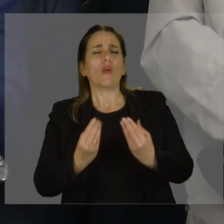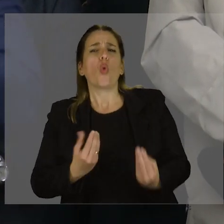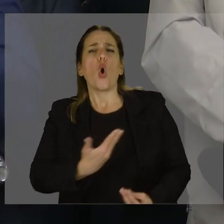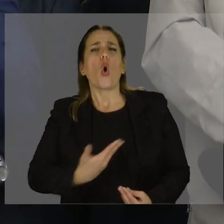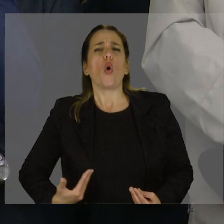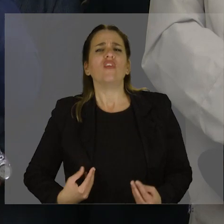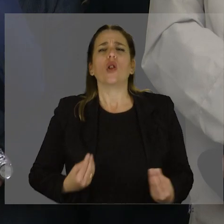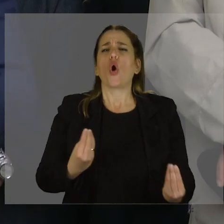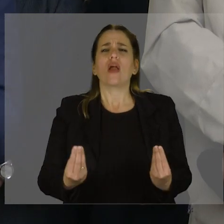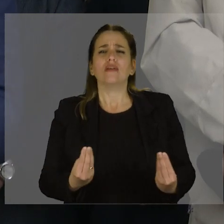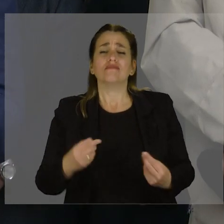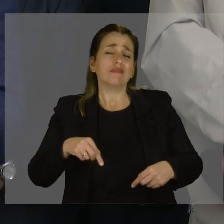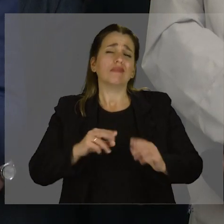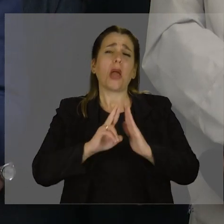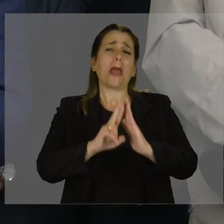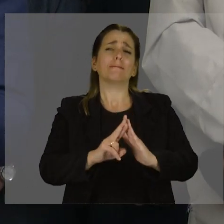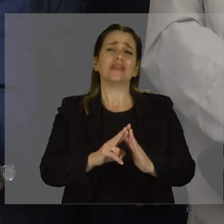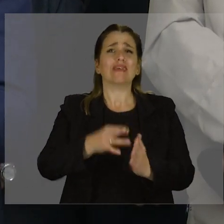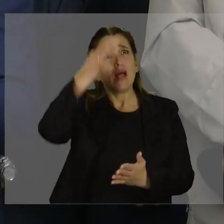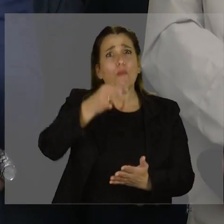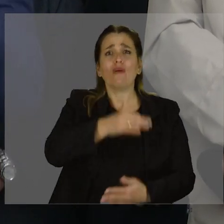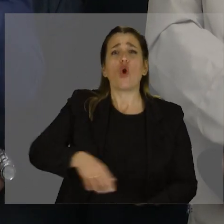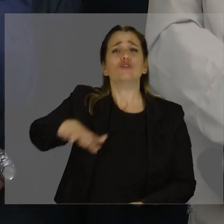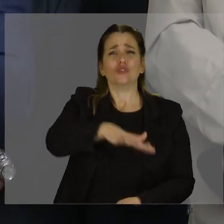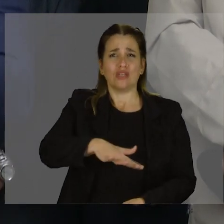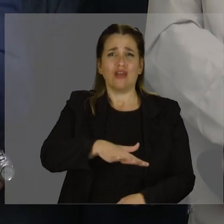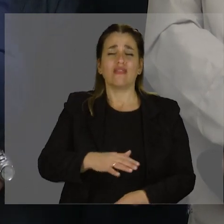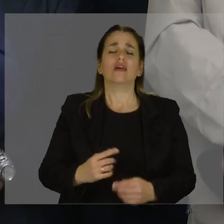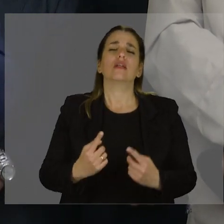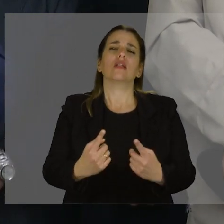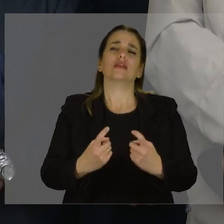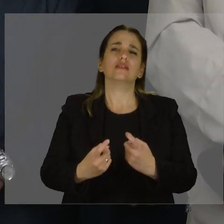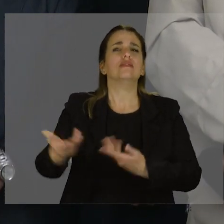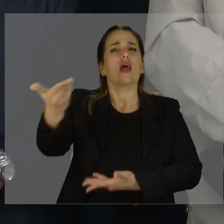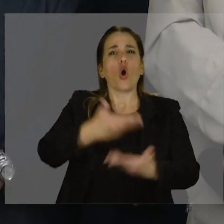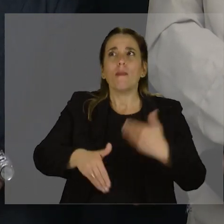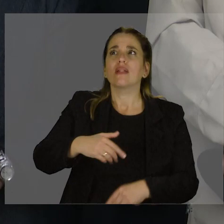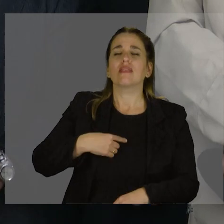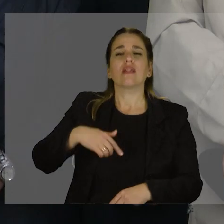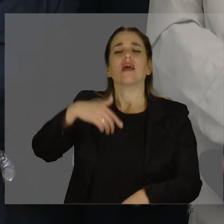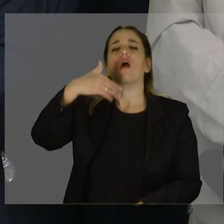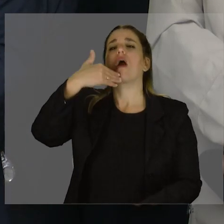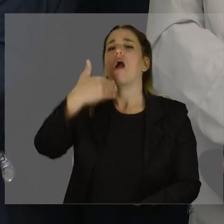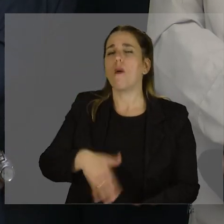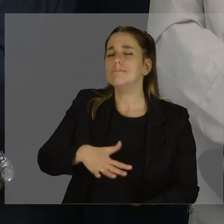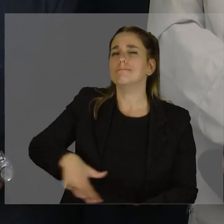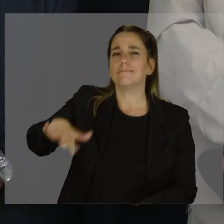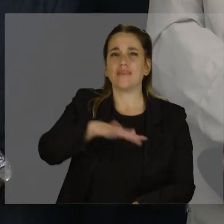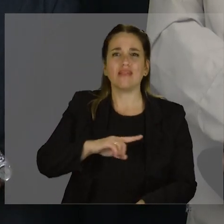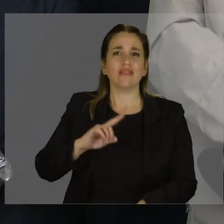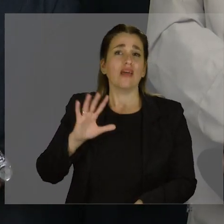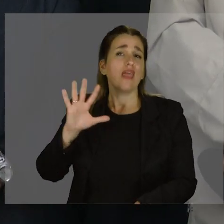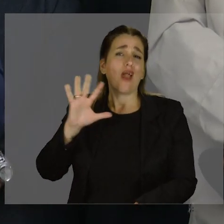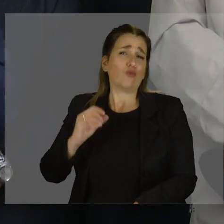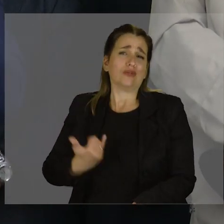Un gobierno es el representante del pueblo. Debe entenderlo, debe escucharlo, debe administrar